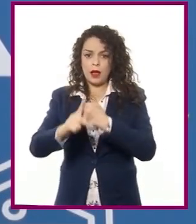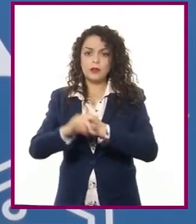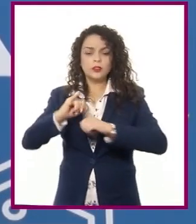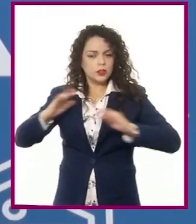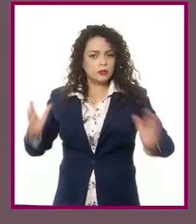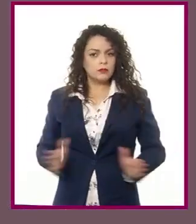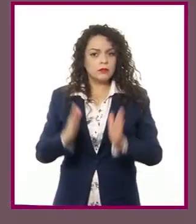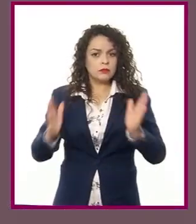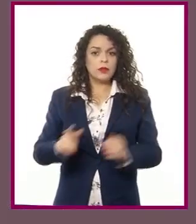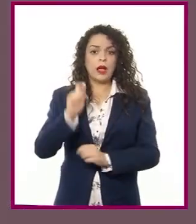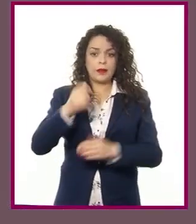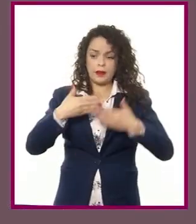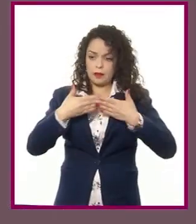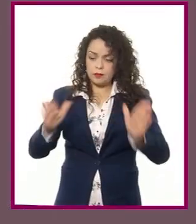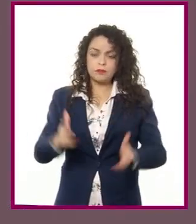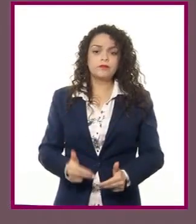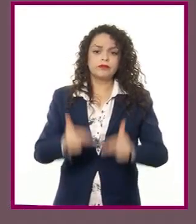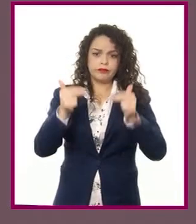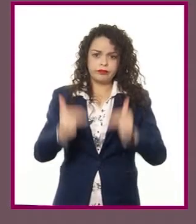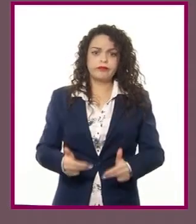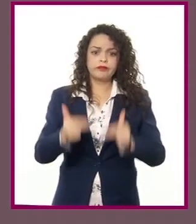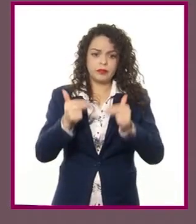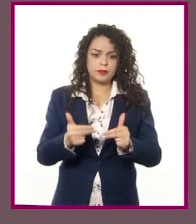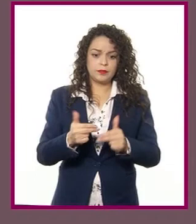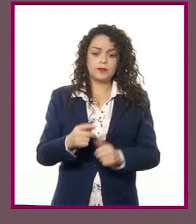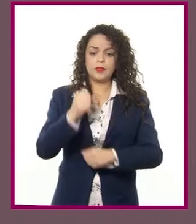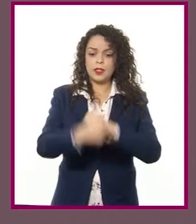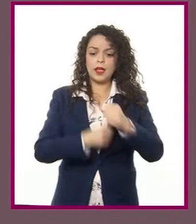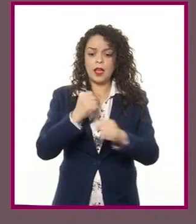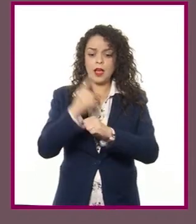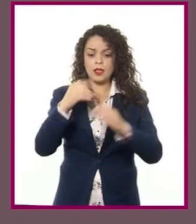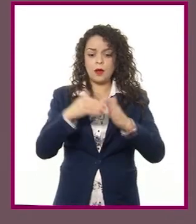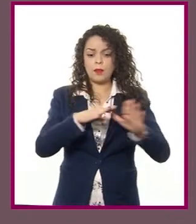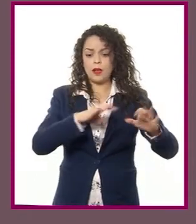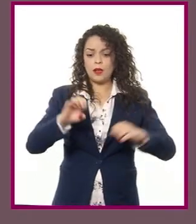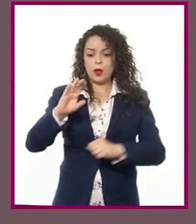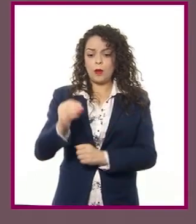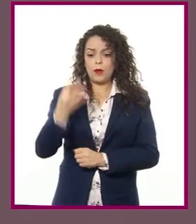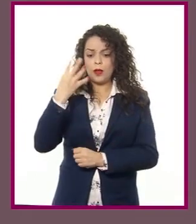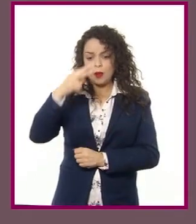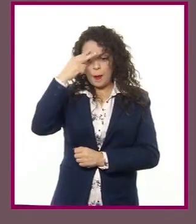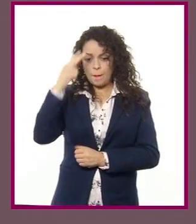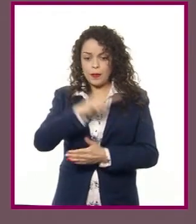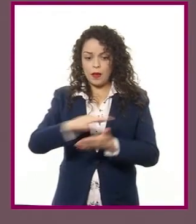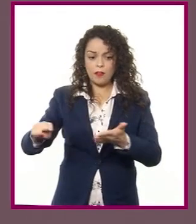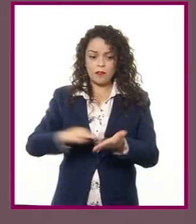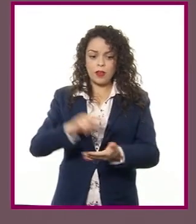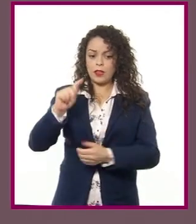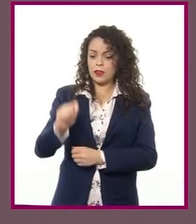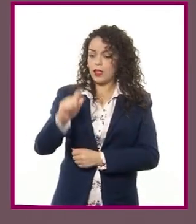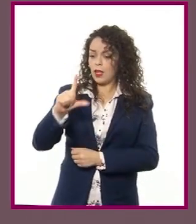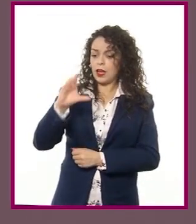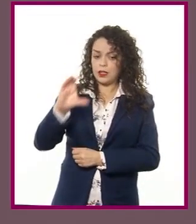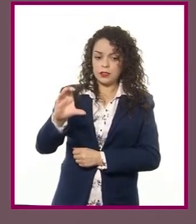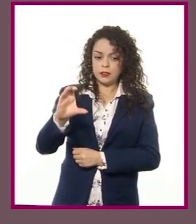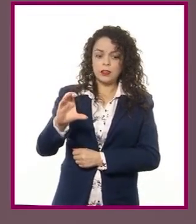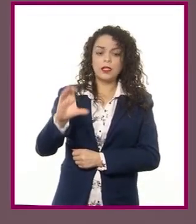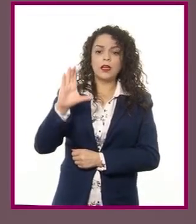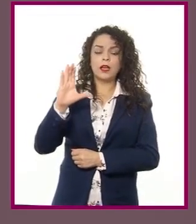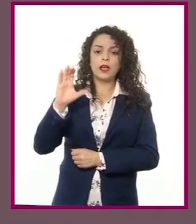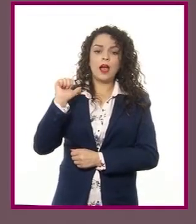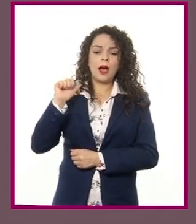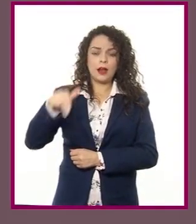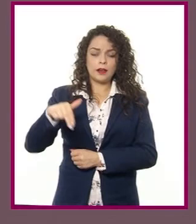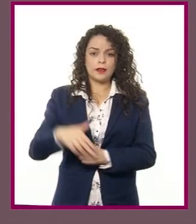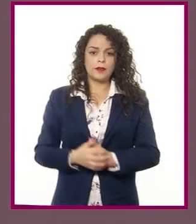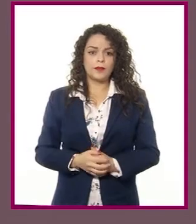comercio. En 1994, México firmó el Tratado de Libre Comercio de América del Norte,